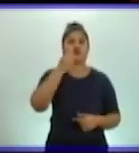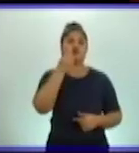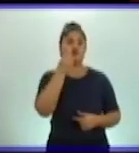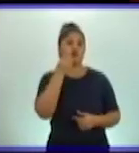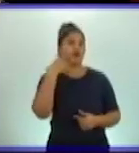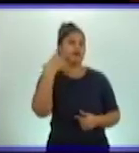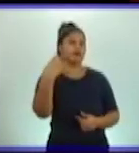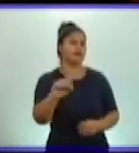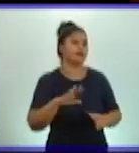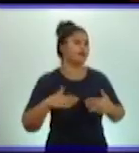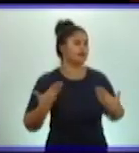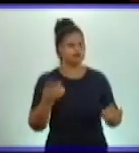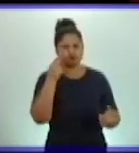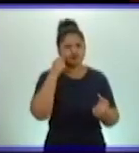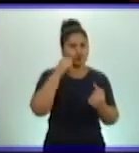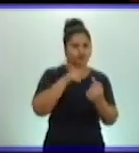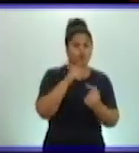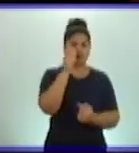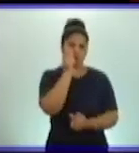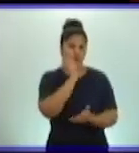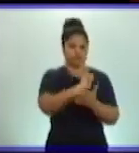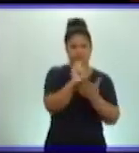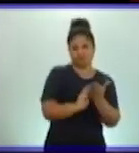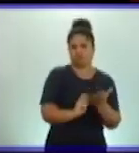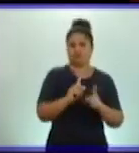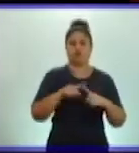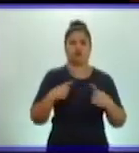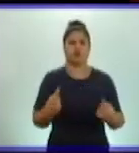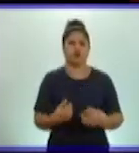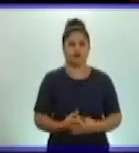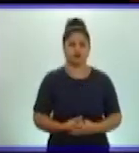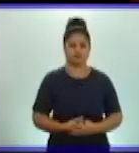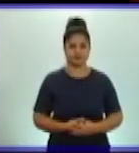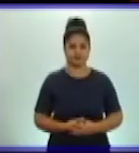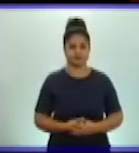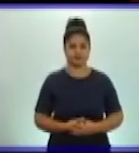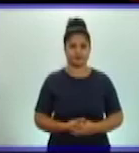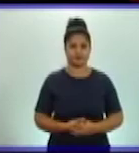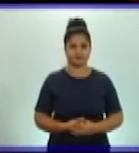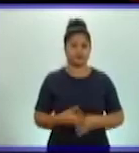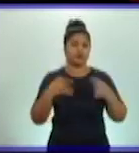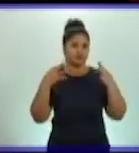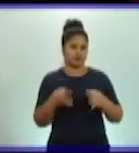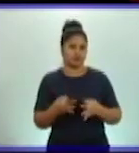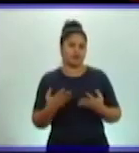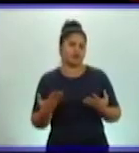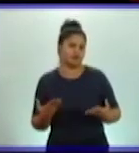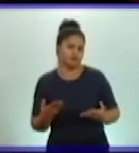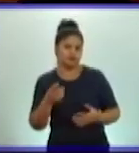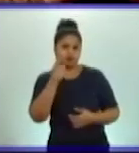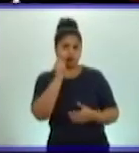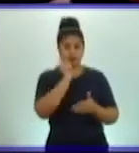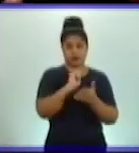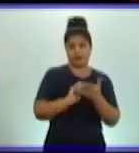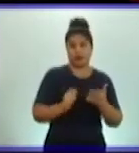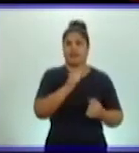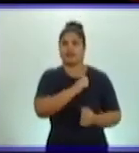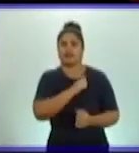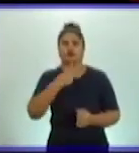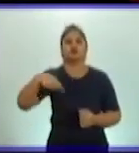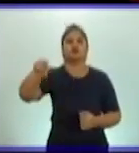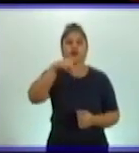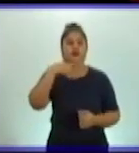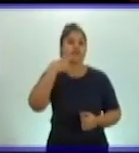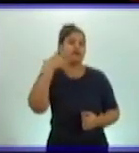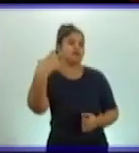pensando en ese público al que va dirigido, porque siempre hay una segunda intención, porque siempre quiere precisamente que esas palabras